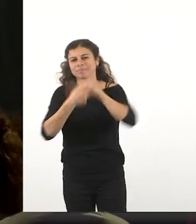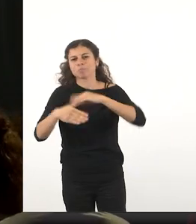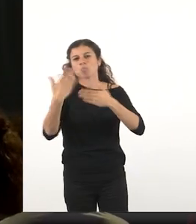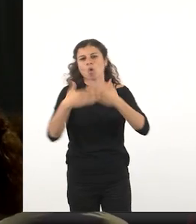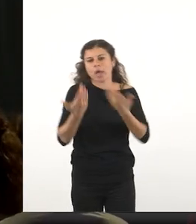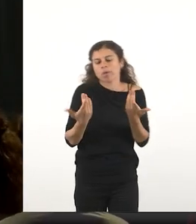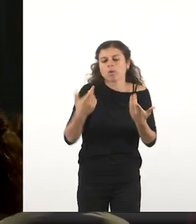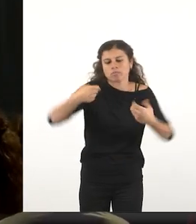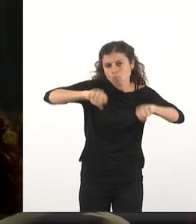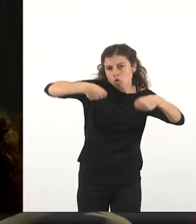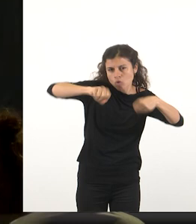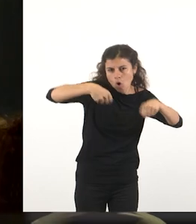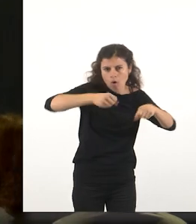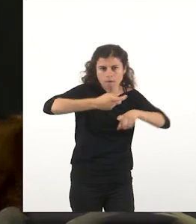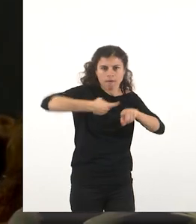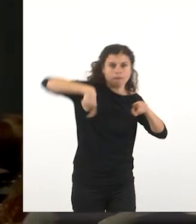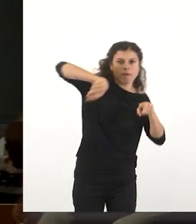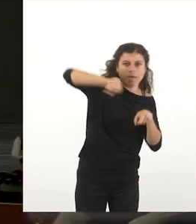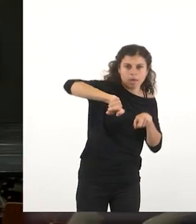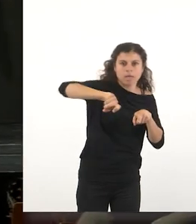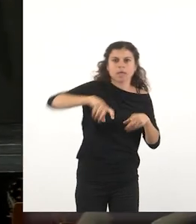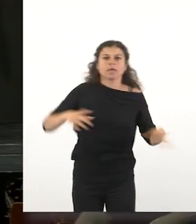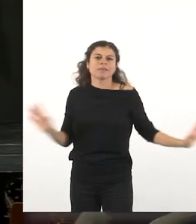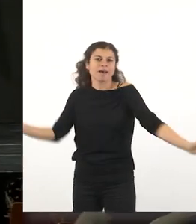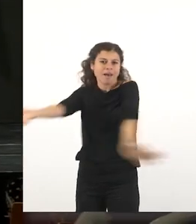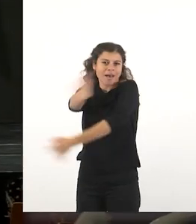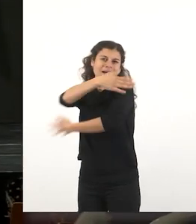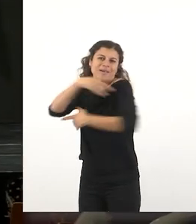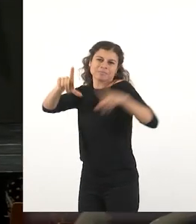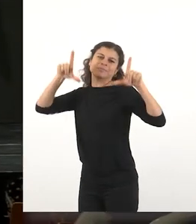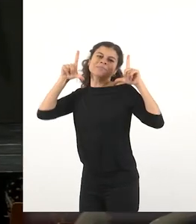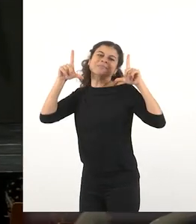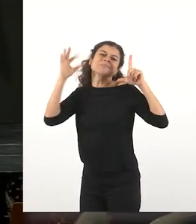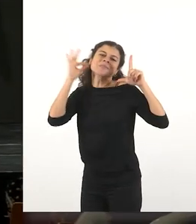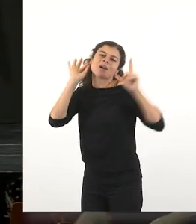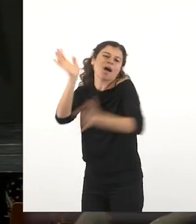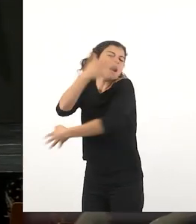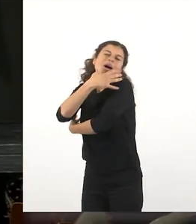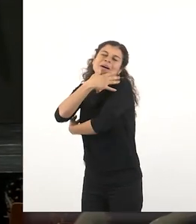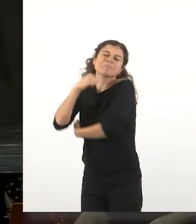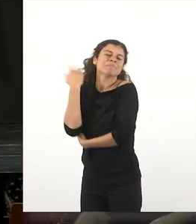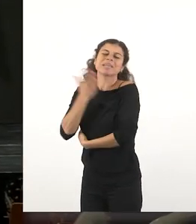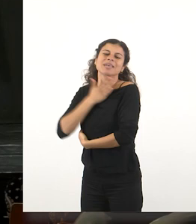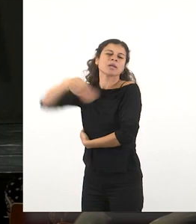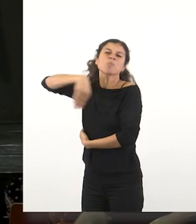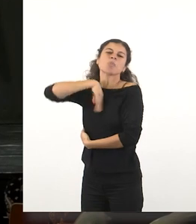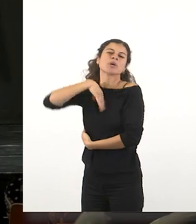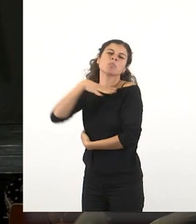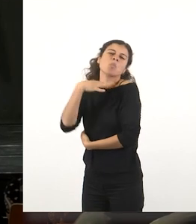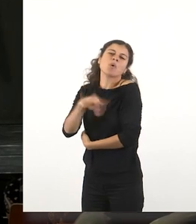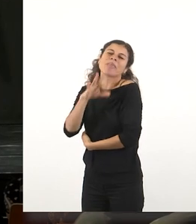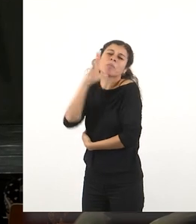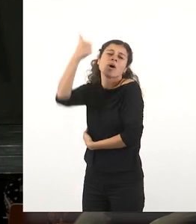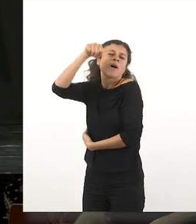otro flow más moderno. Primer plano de ella abrazada a él con la cara de me puedo morir mañana. Ha llegado él mi